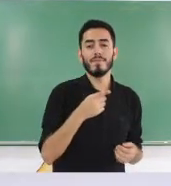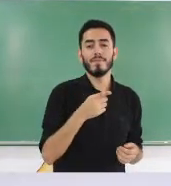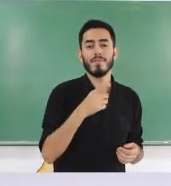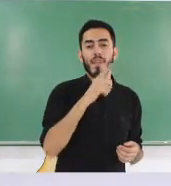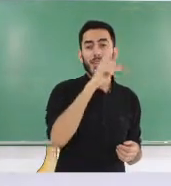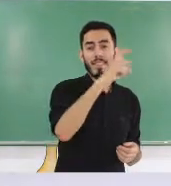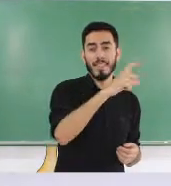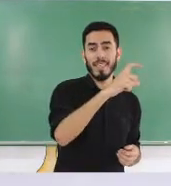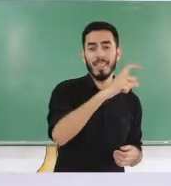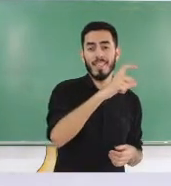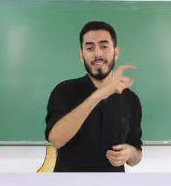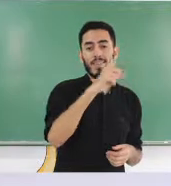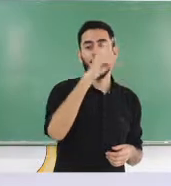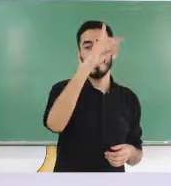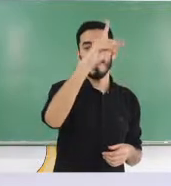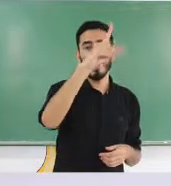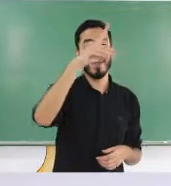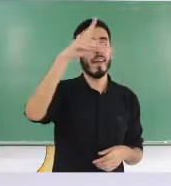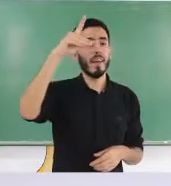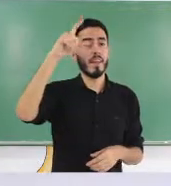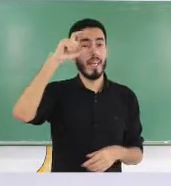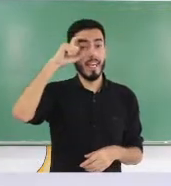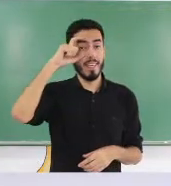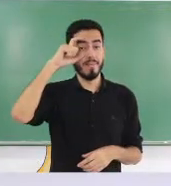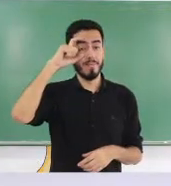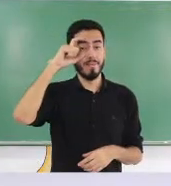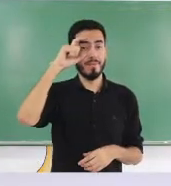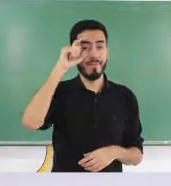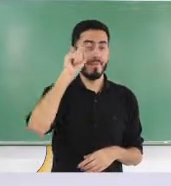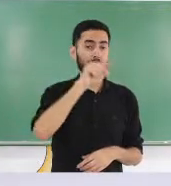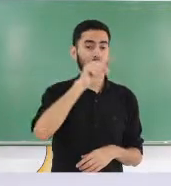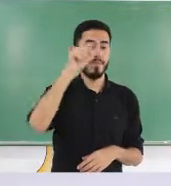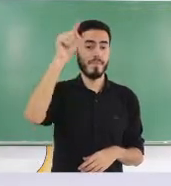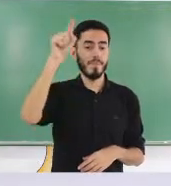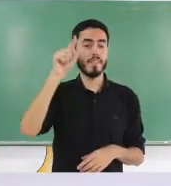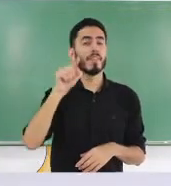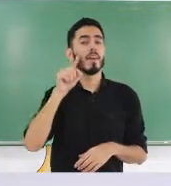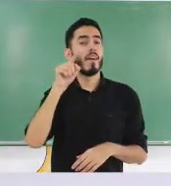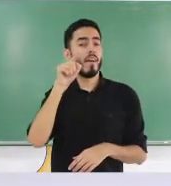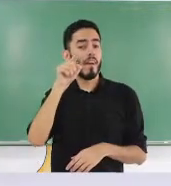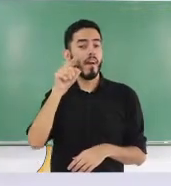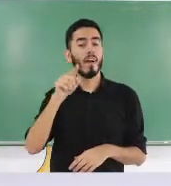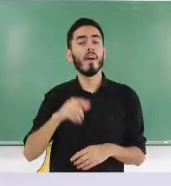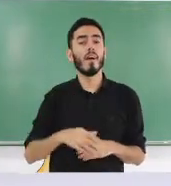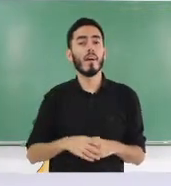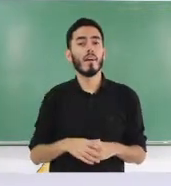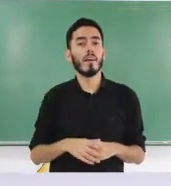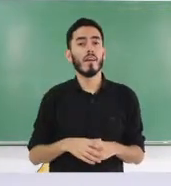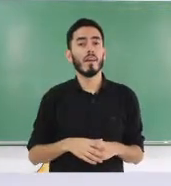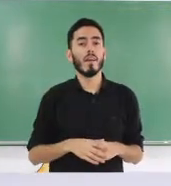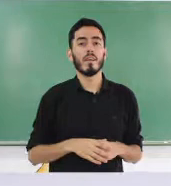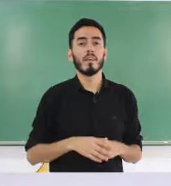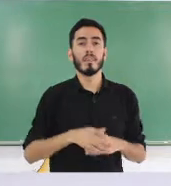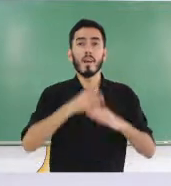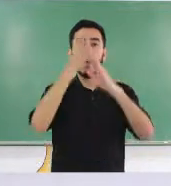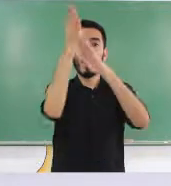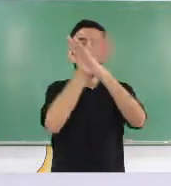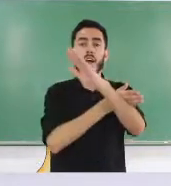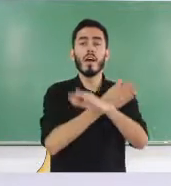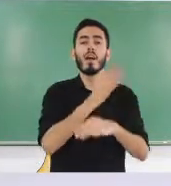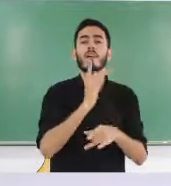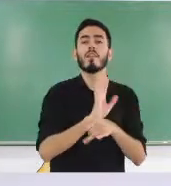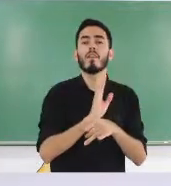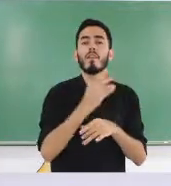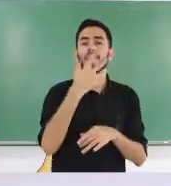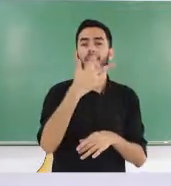C, D y E. Y nos queda cortado, ¿sí? En tres partes, una,